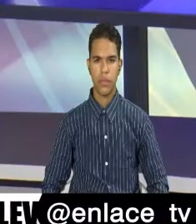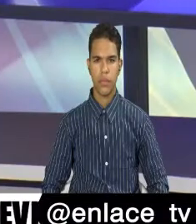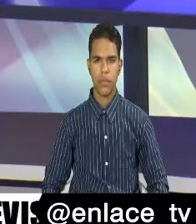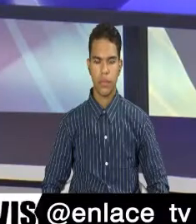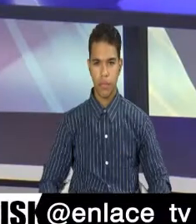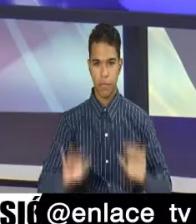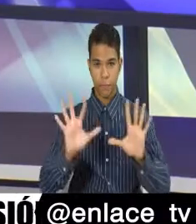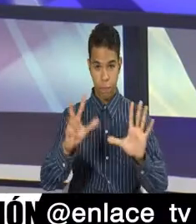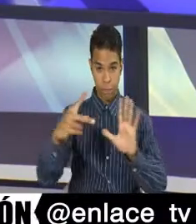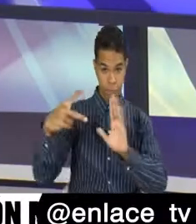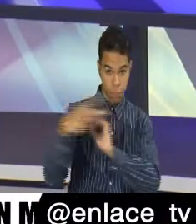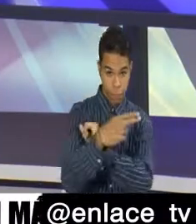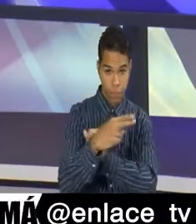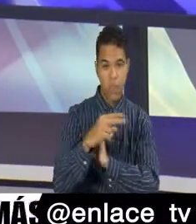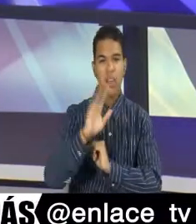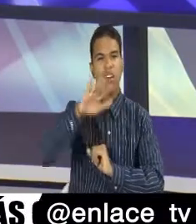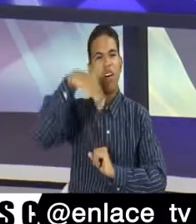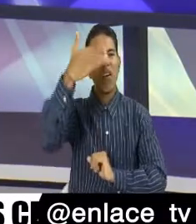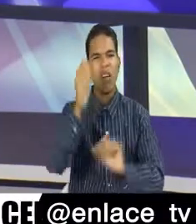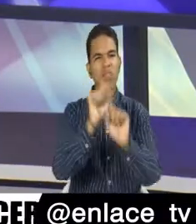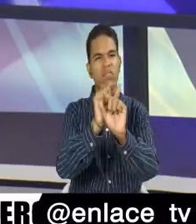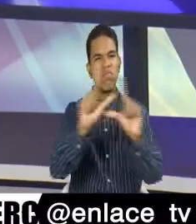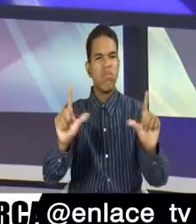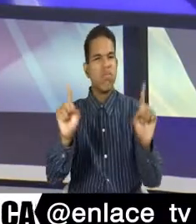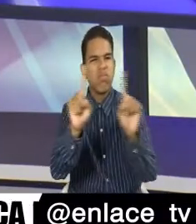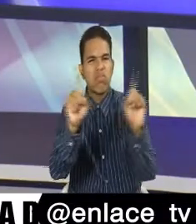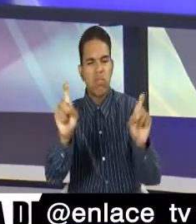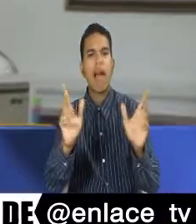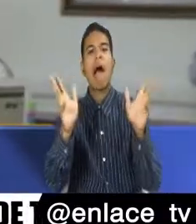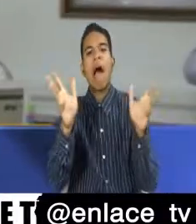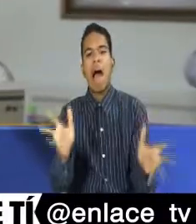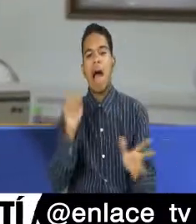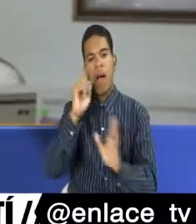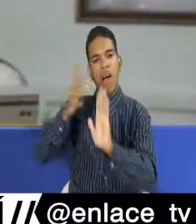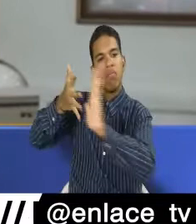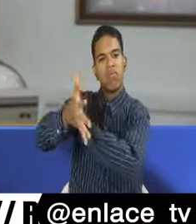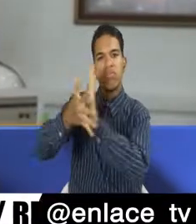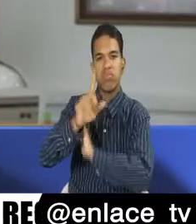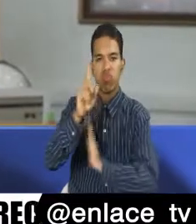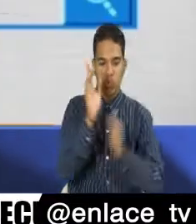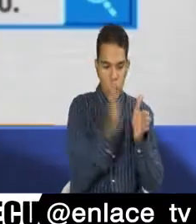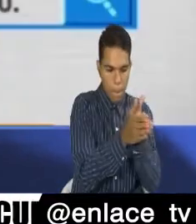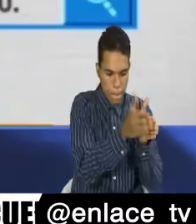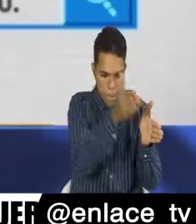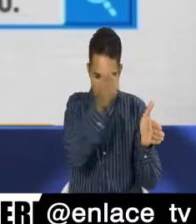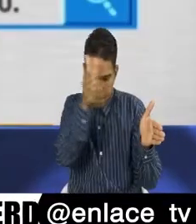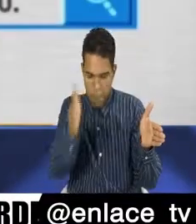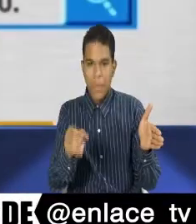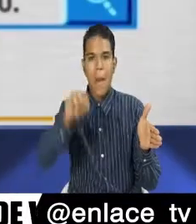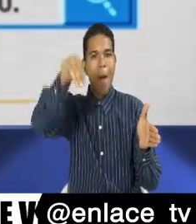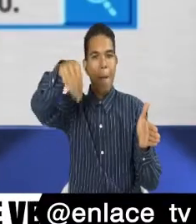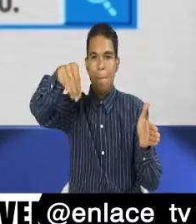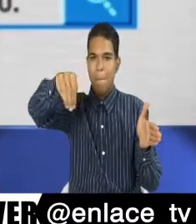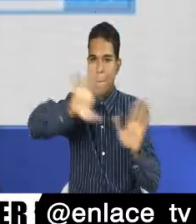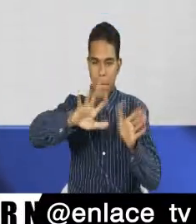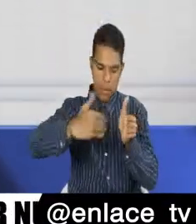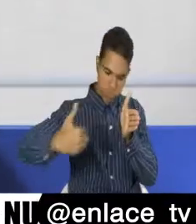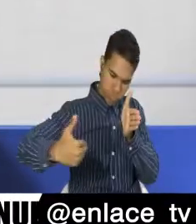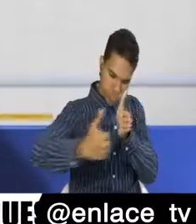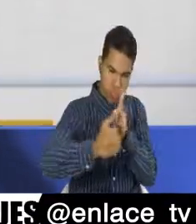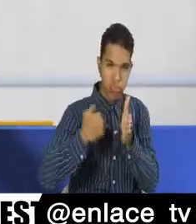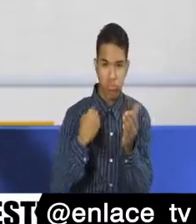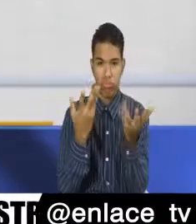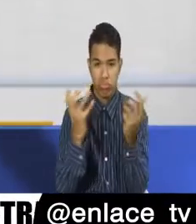Hacemos una pausa en Enlace Noticias. Al volver, espera información sobre el plazo que vence este martes para postularse al programa